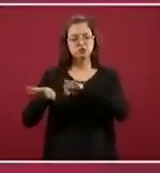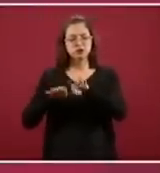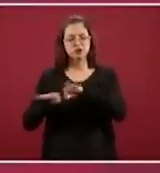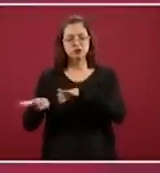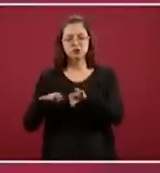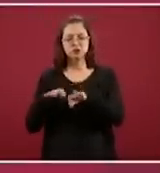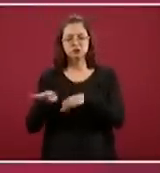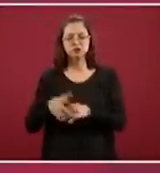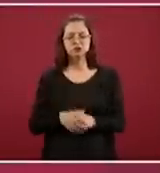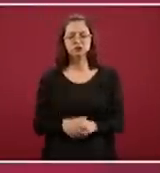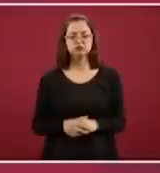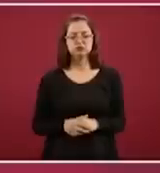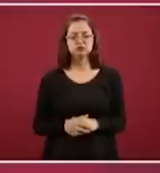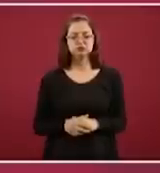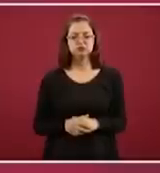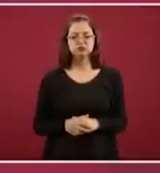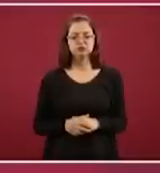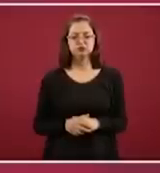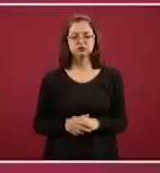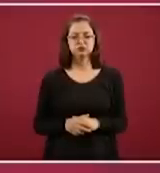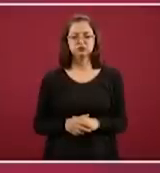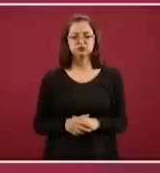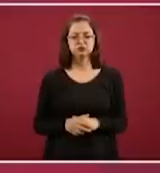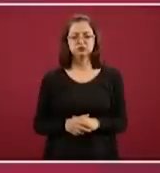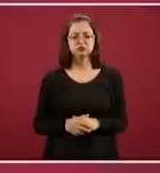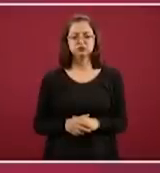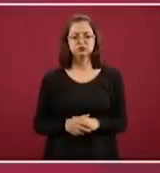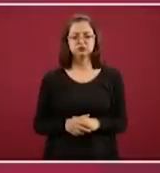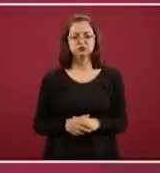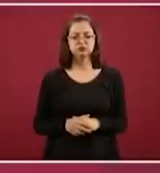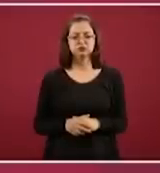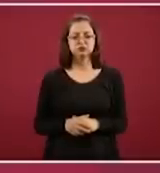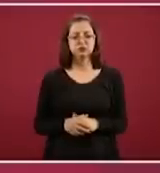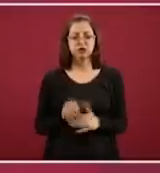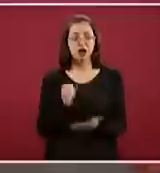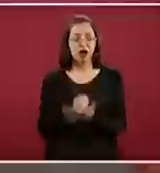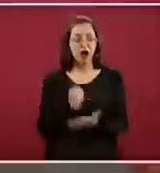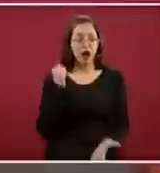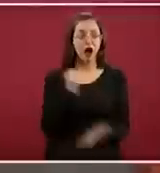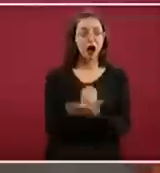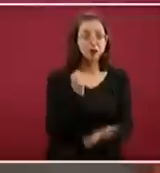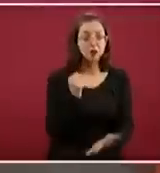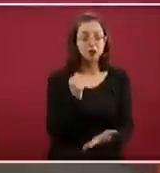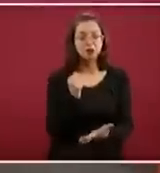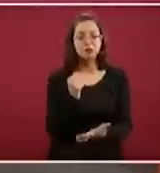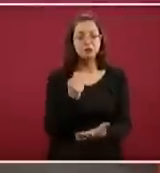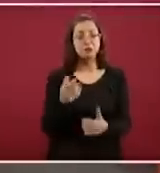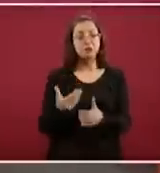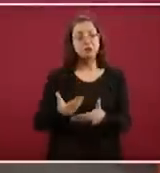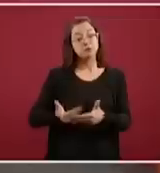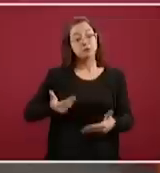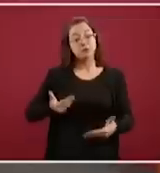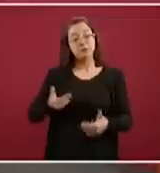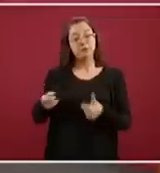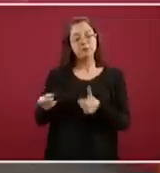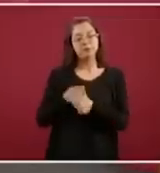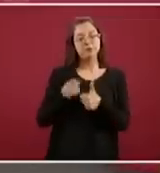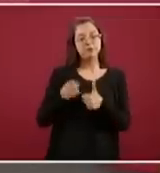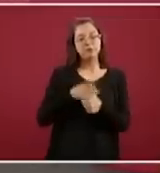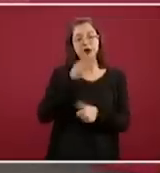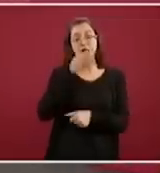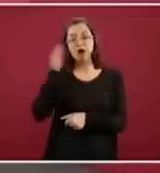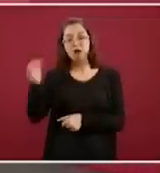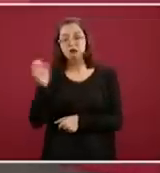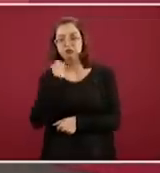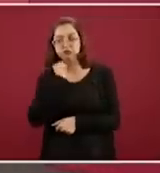No se aprueba nada si no se informa y se consulta previamente